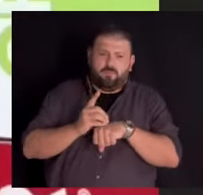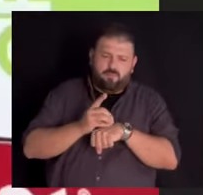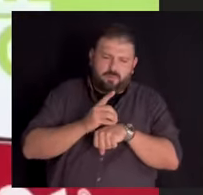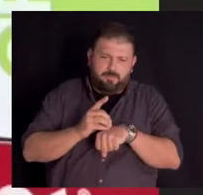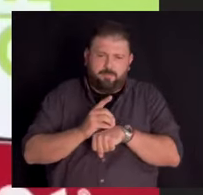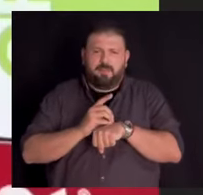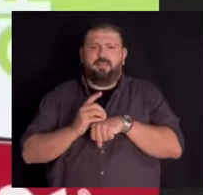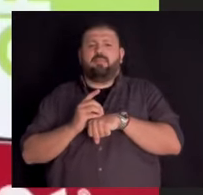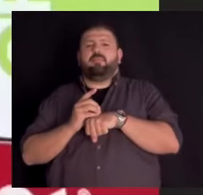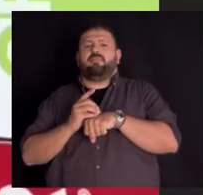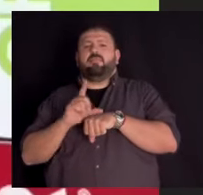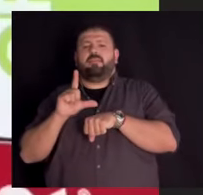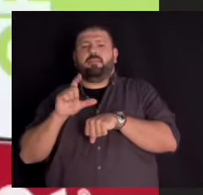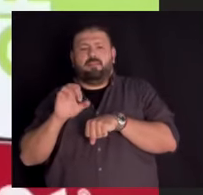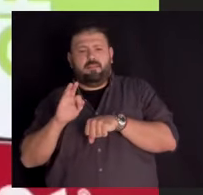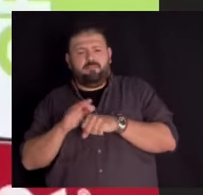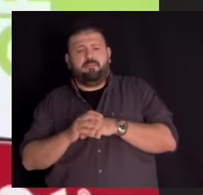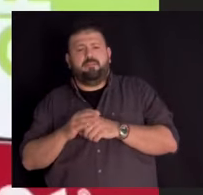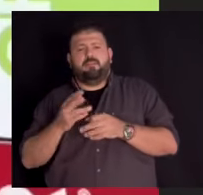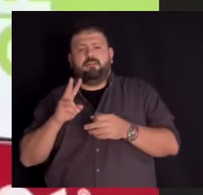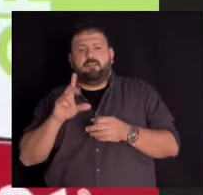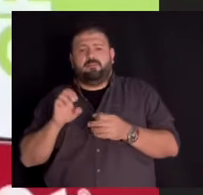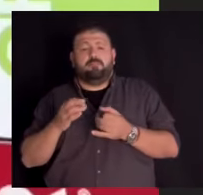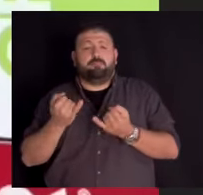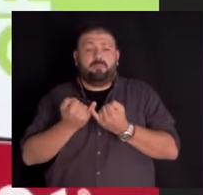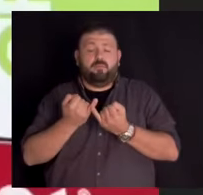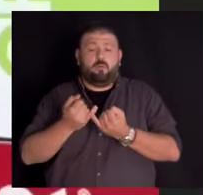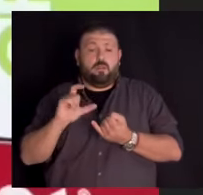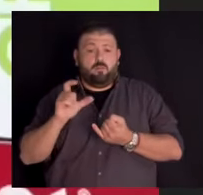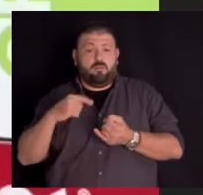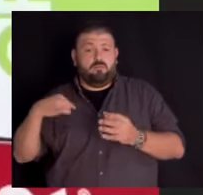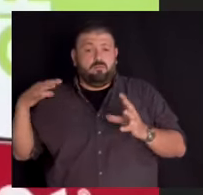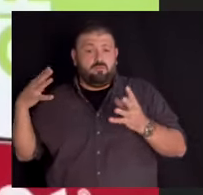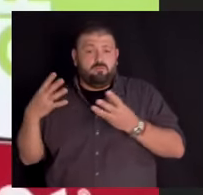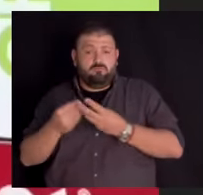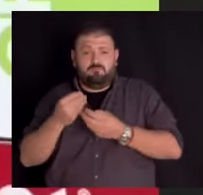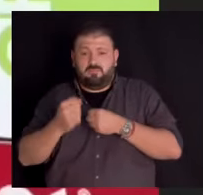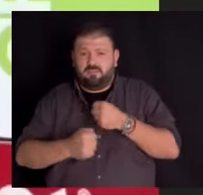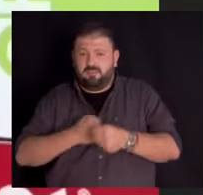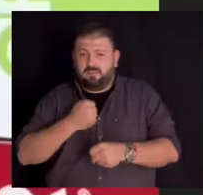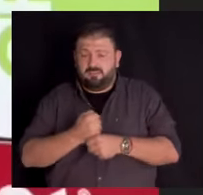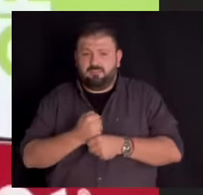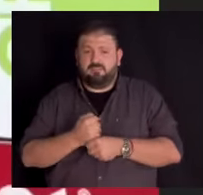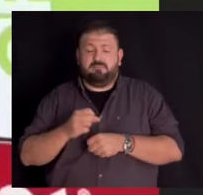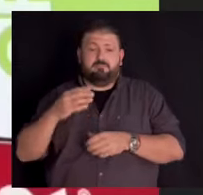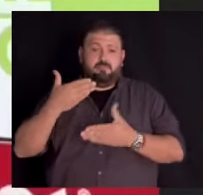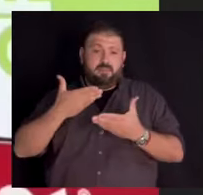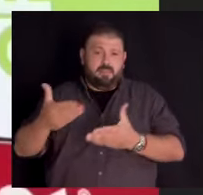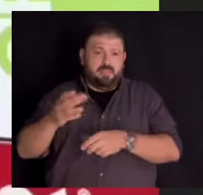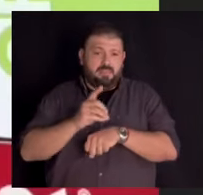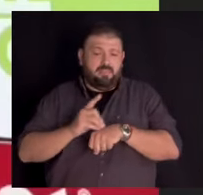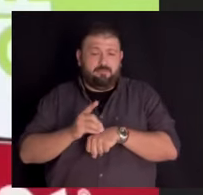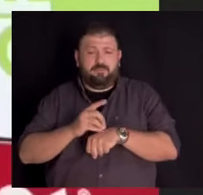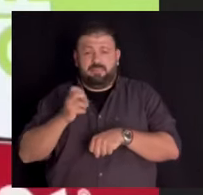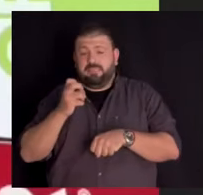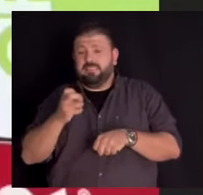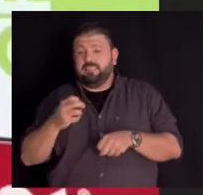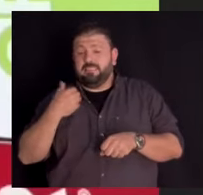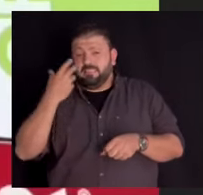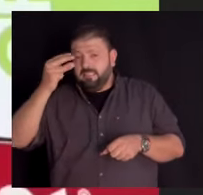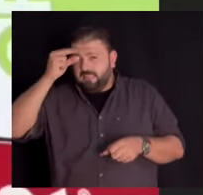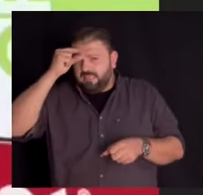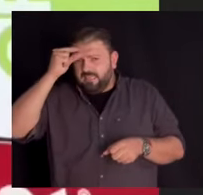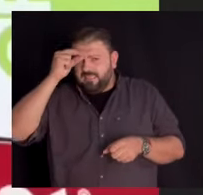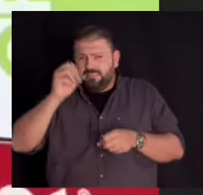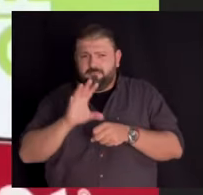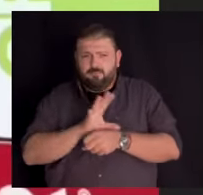He aprendido en estos años que para llegar a diamante se requiere algo que se llama inteligencia emocional. Y